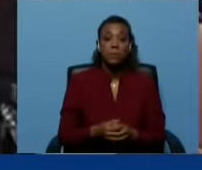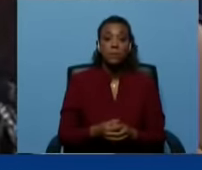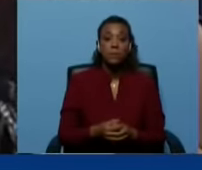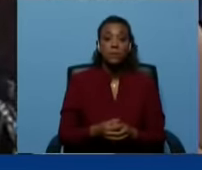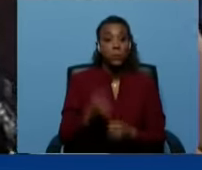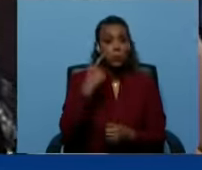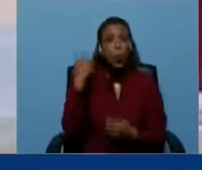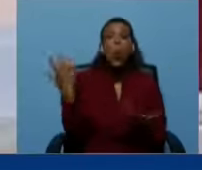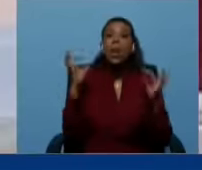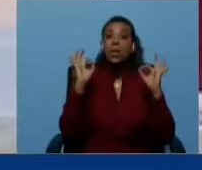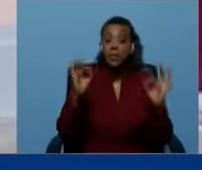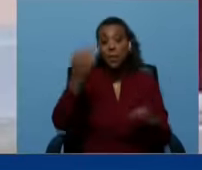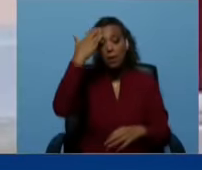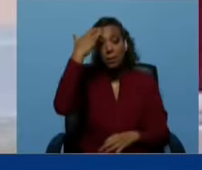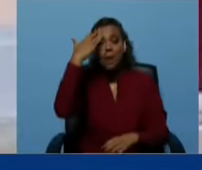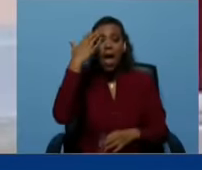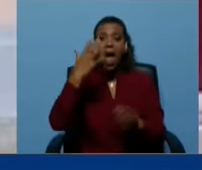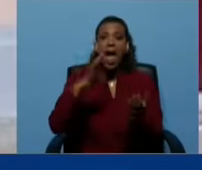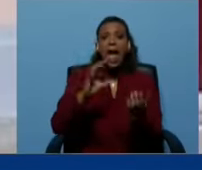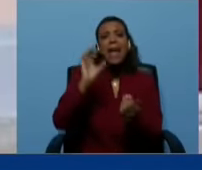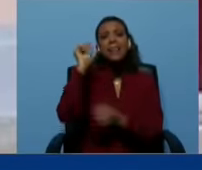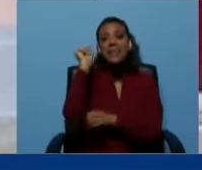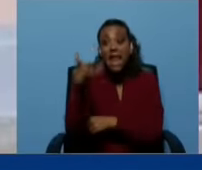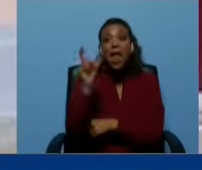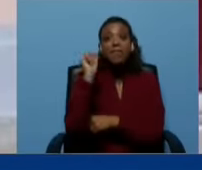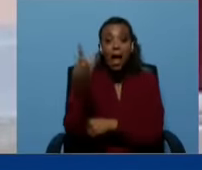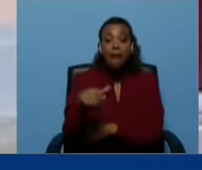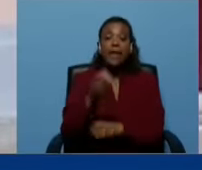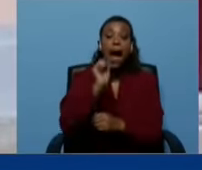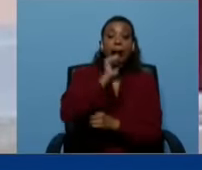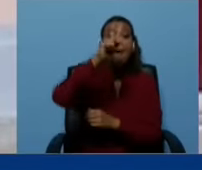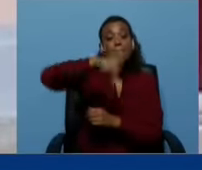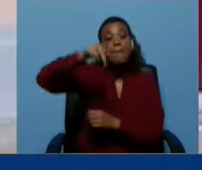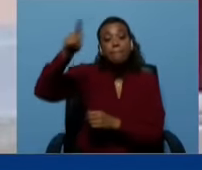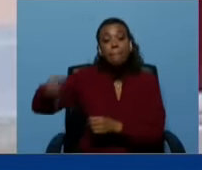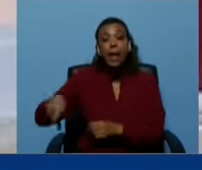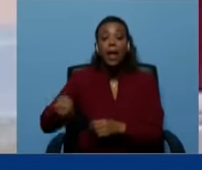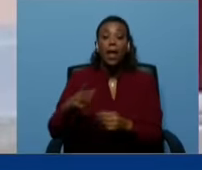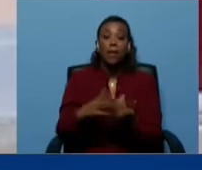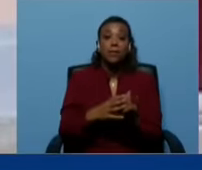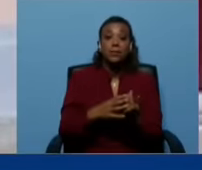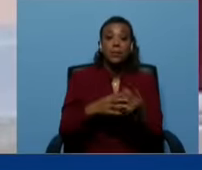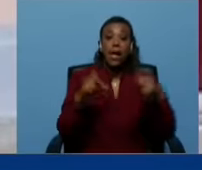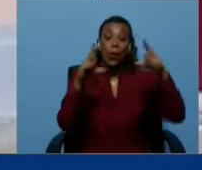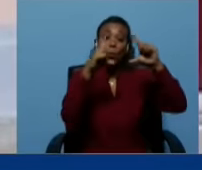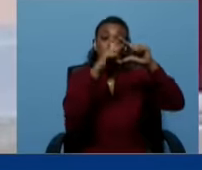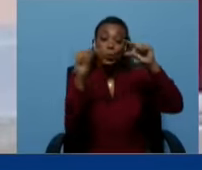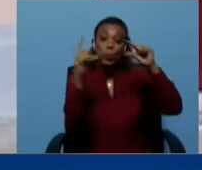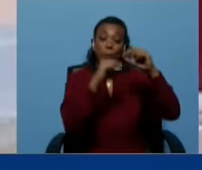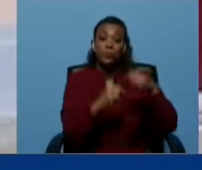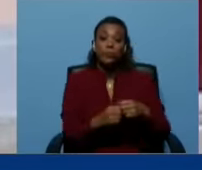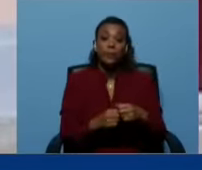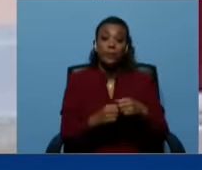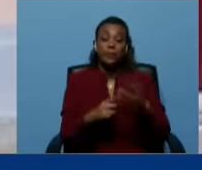No, tienen que saber descargarlo. Bueno, hay que dar cursos, Ñañe. Hay que dar cursos.